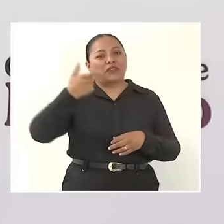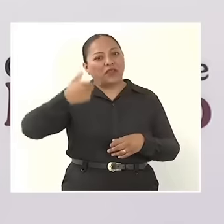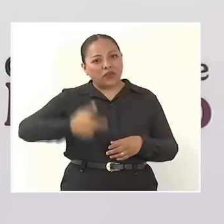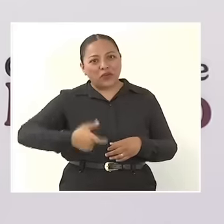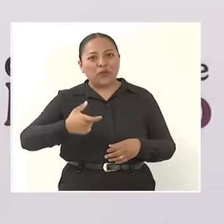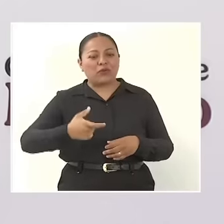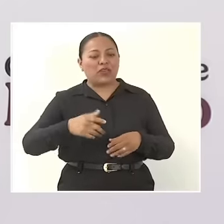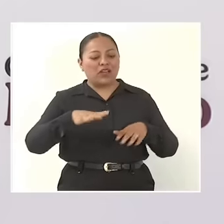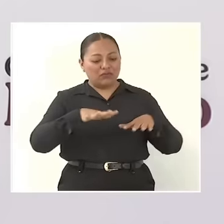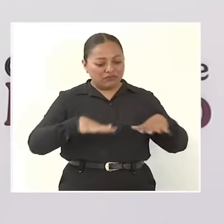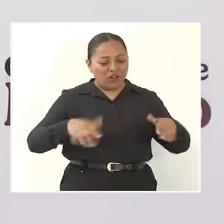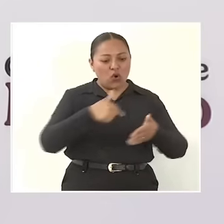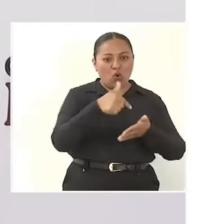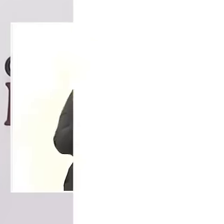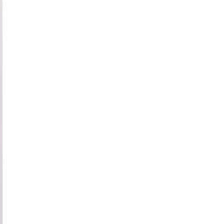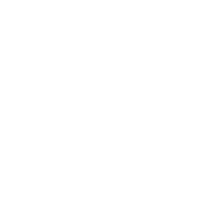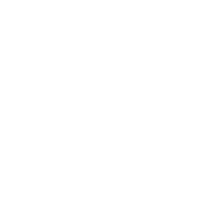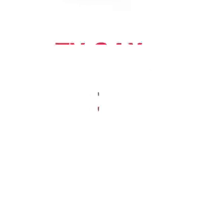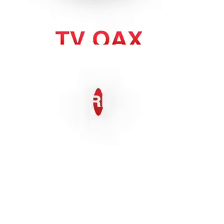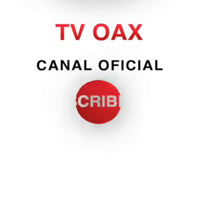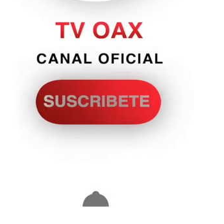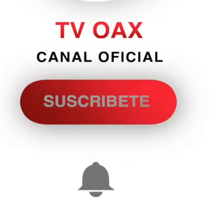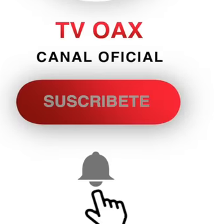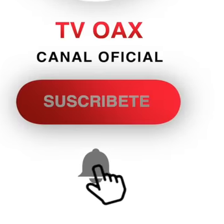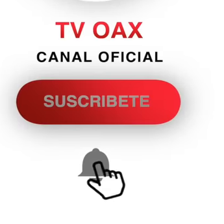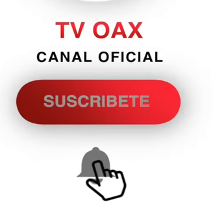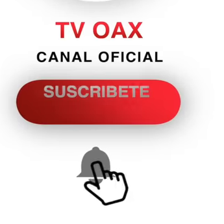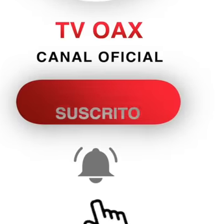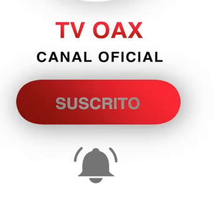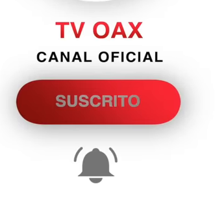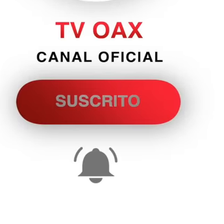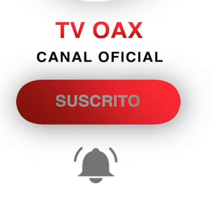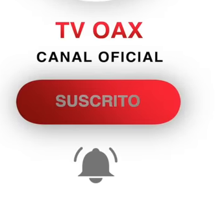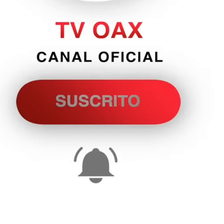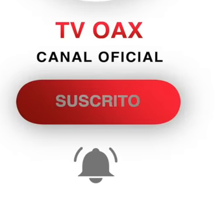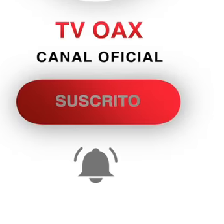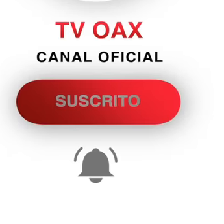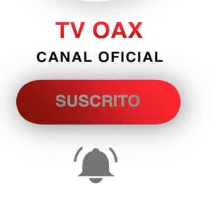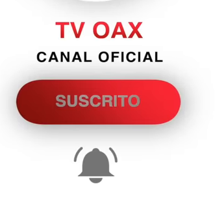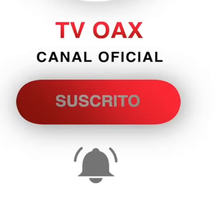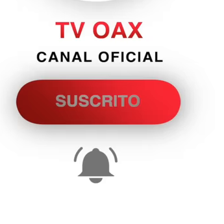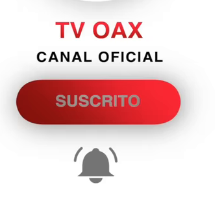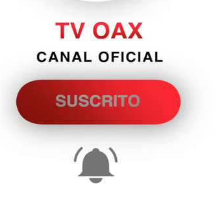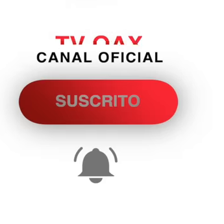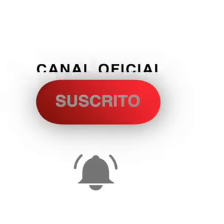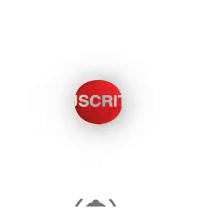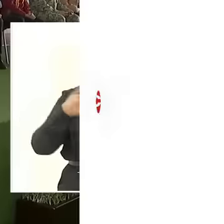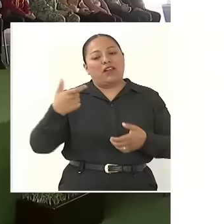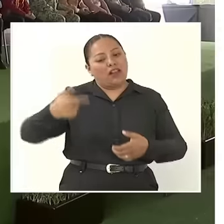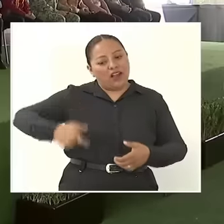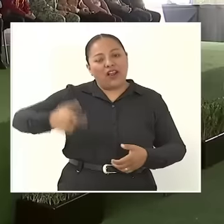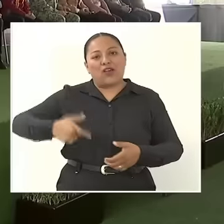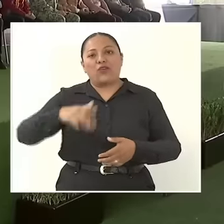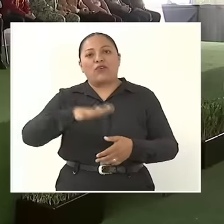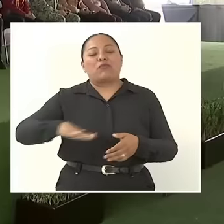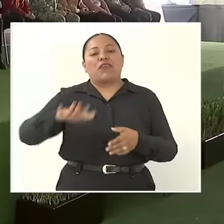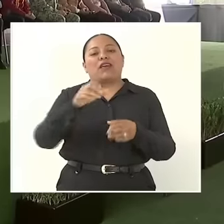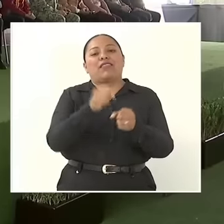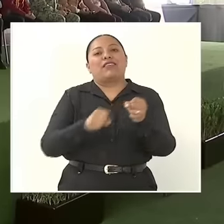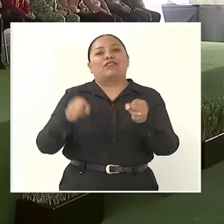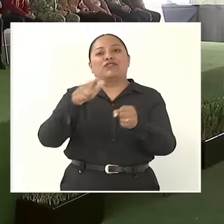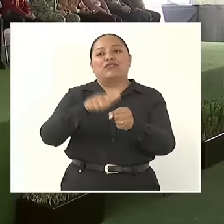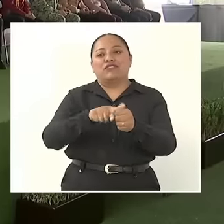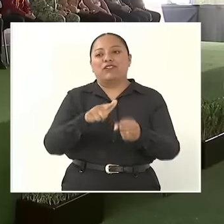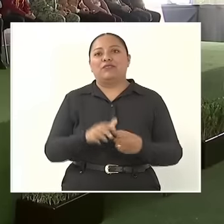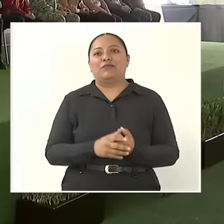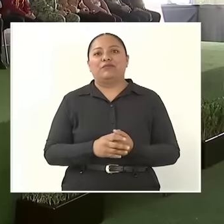regiones involucradas, que impactarán en el fortalecimiento del tejido social. Los integrantes del Ejército Mexicano, guiados por los